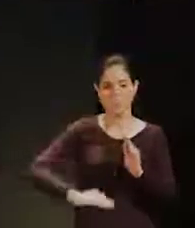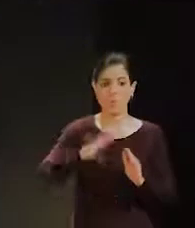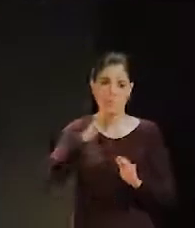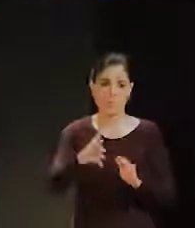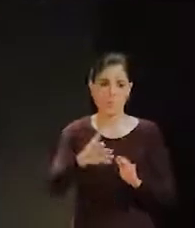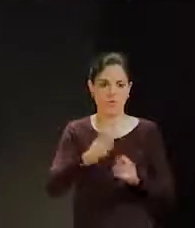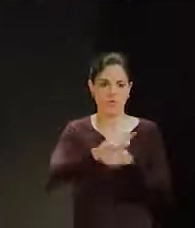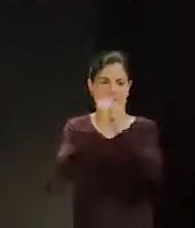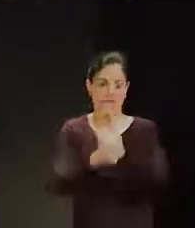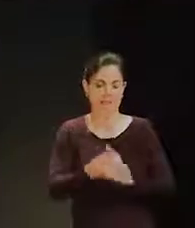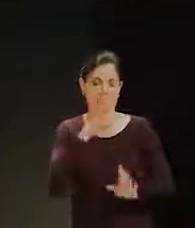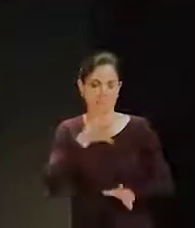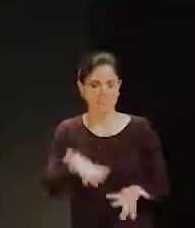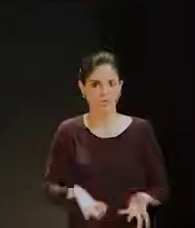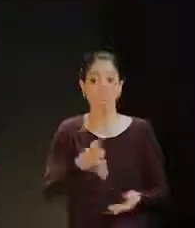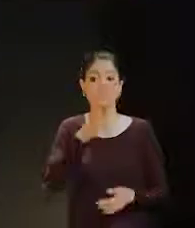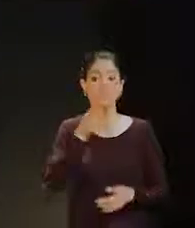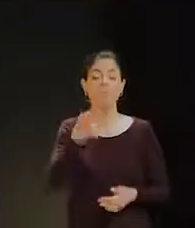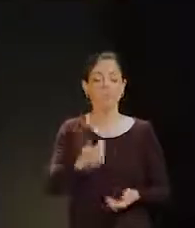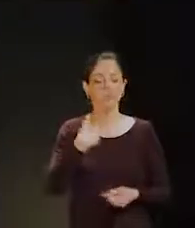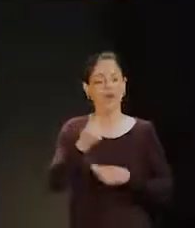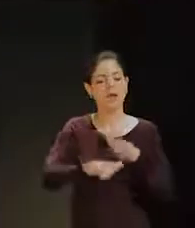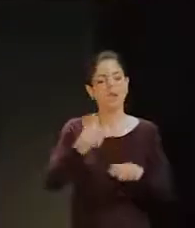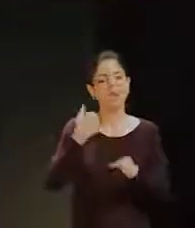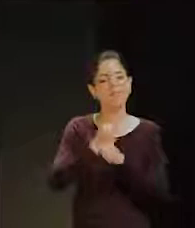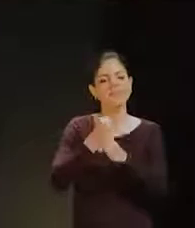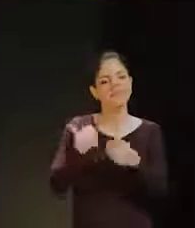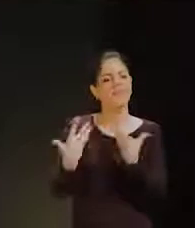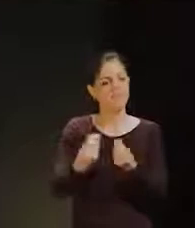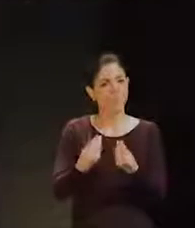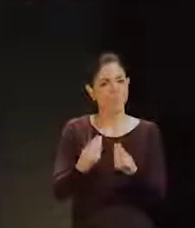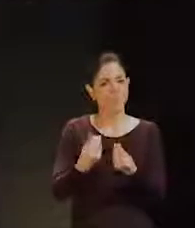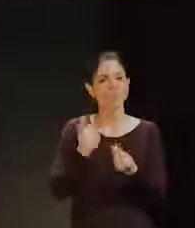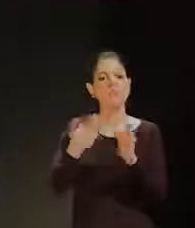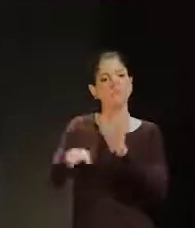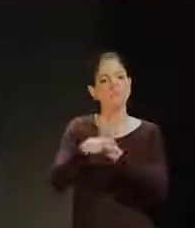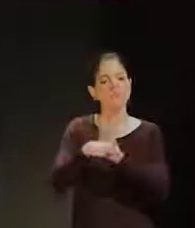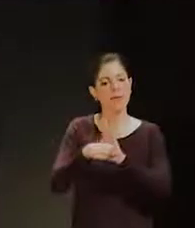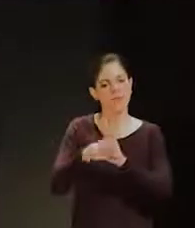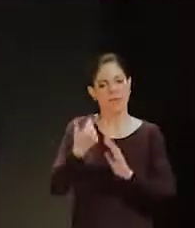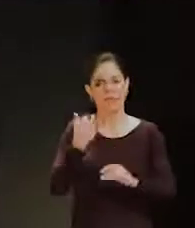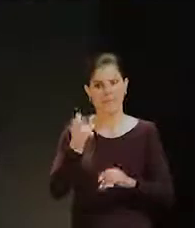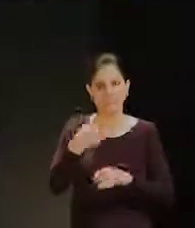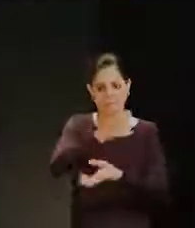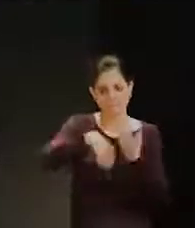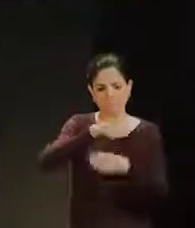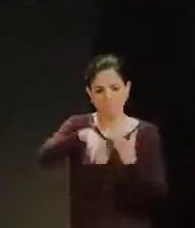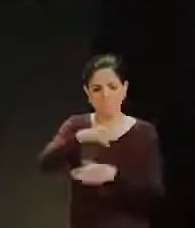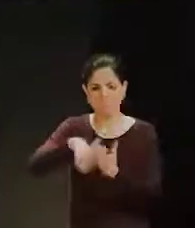este cambio. Y por eso, este año que yo he trabajado mucho, pero no tengo tanto dinero, lo puedo